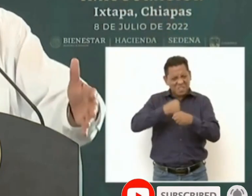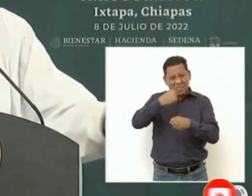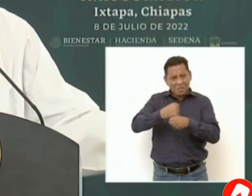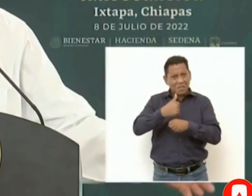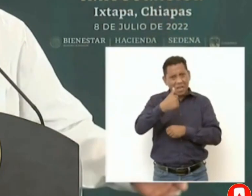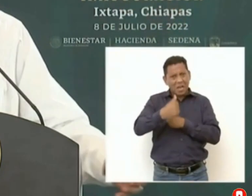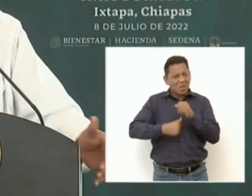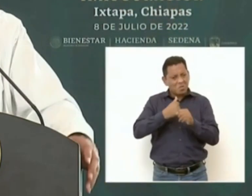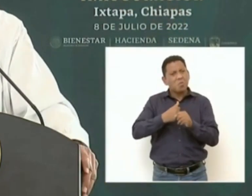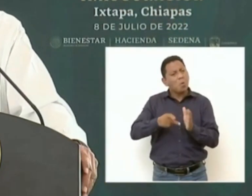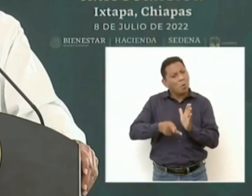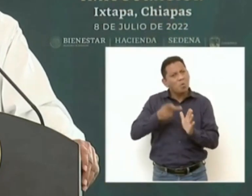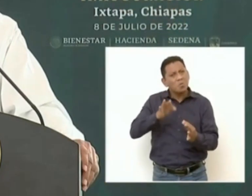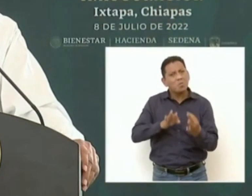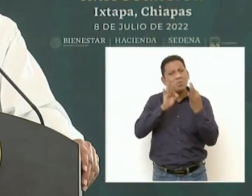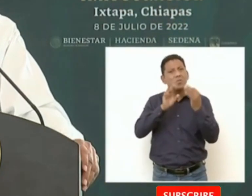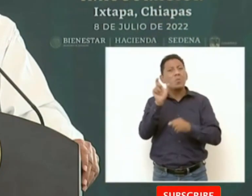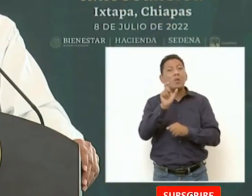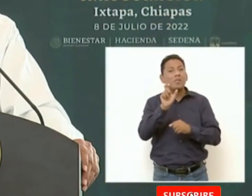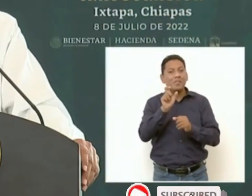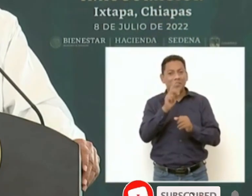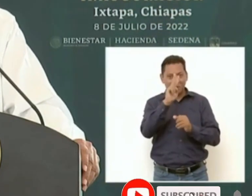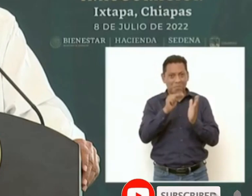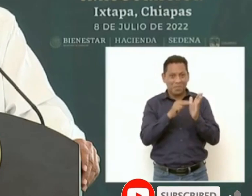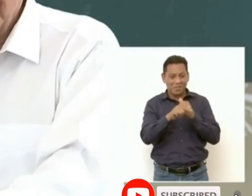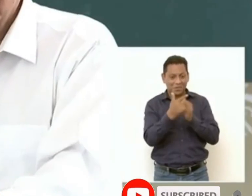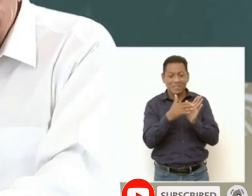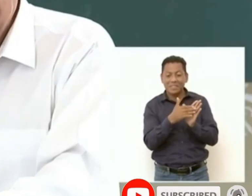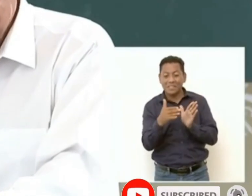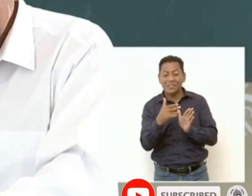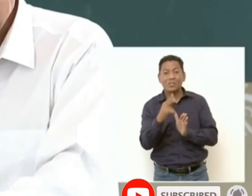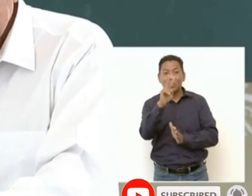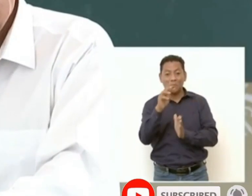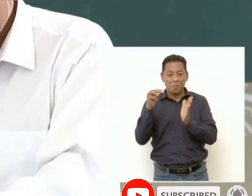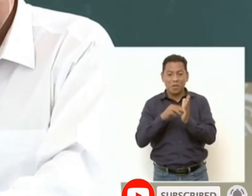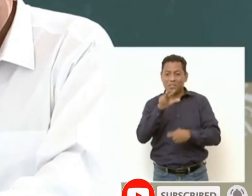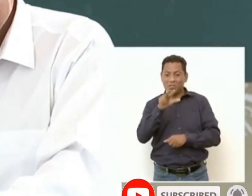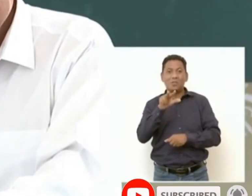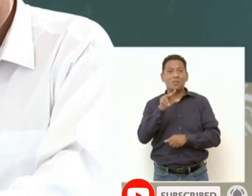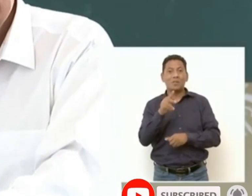fuimos a la elección del 18, y la tercera fue la vencida.